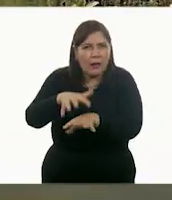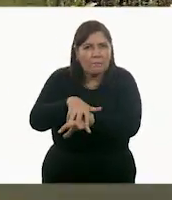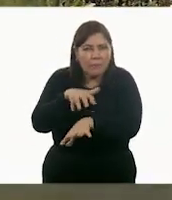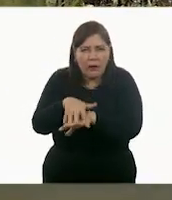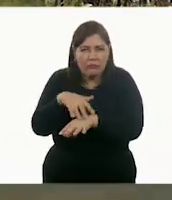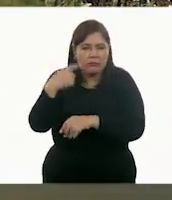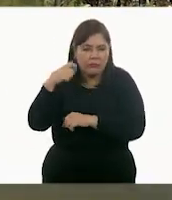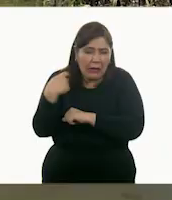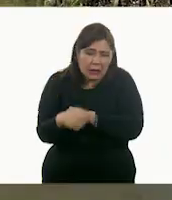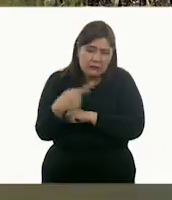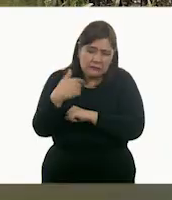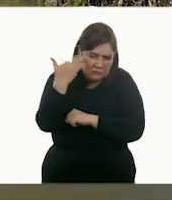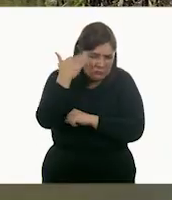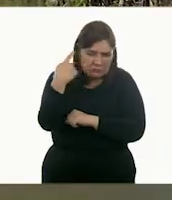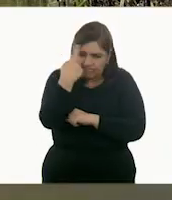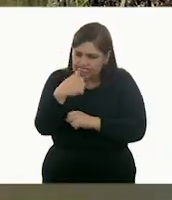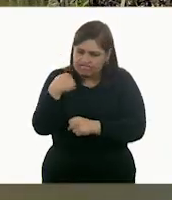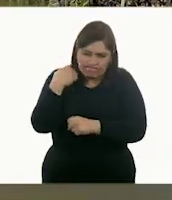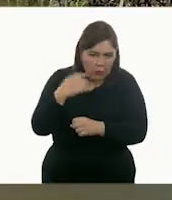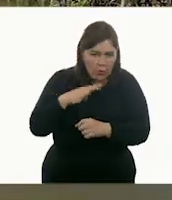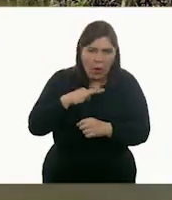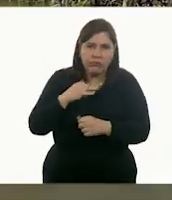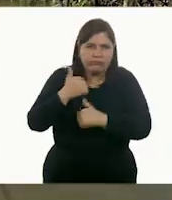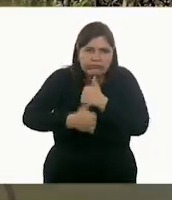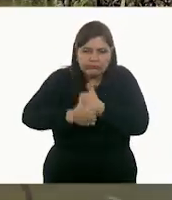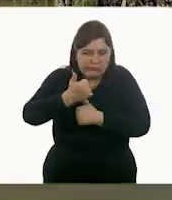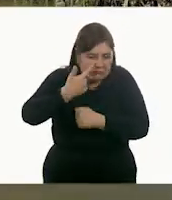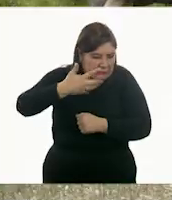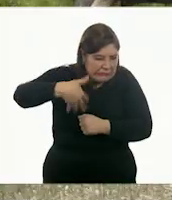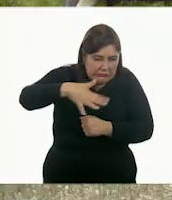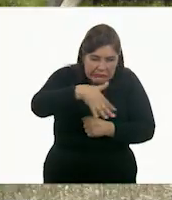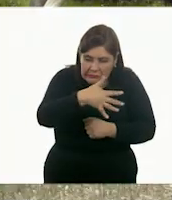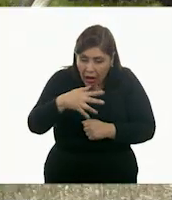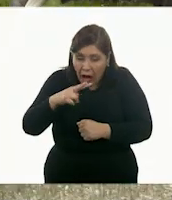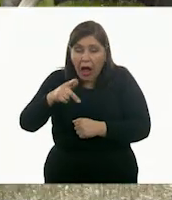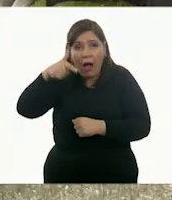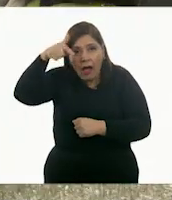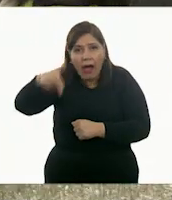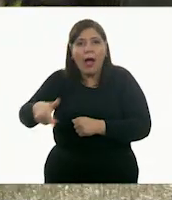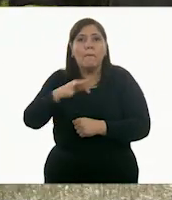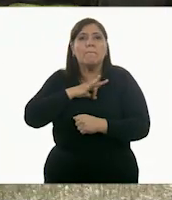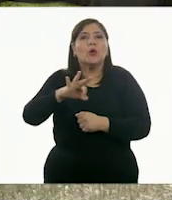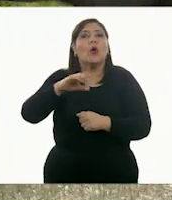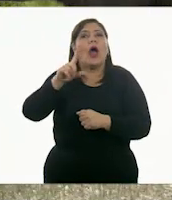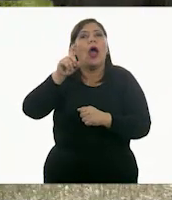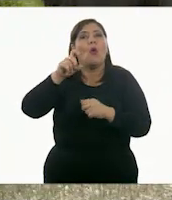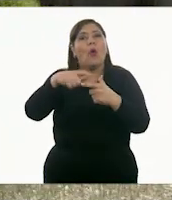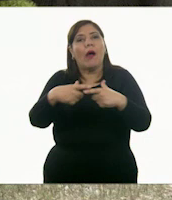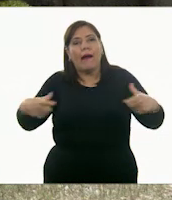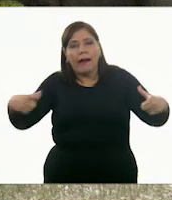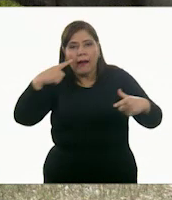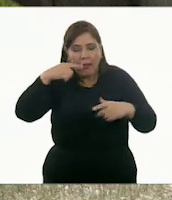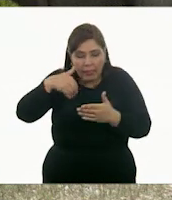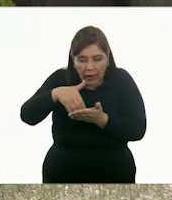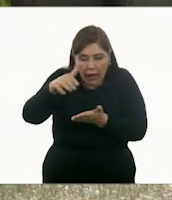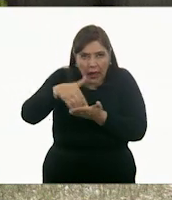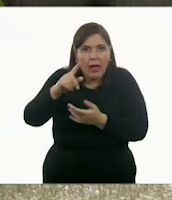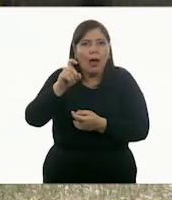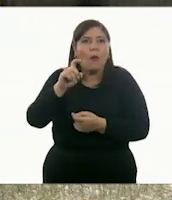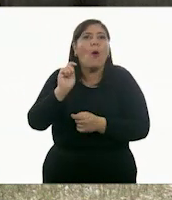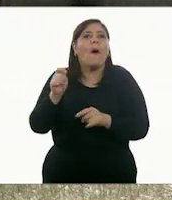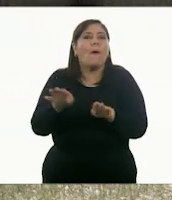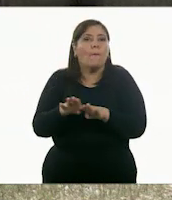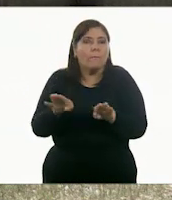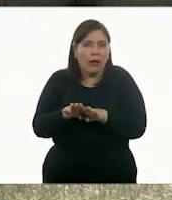seguir el cauce de los arroyos hasta llegar a las aguas donde abrevaban. Pero ¿cómo hicieron para someter